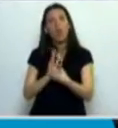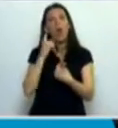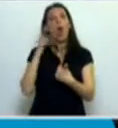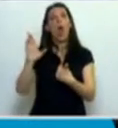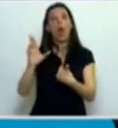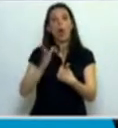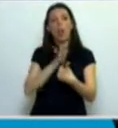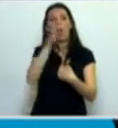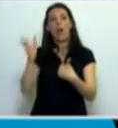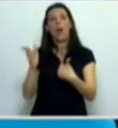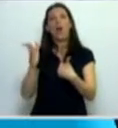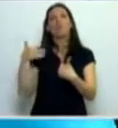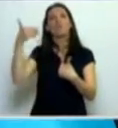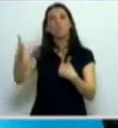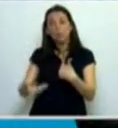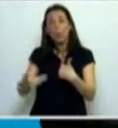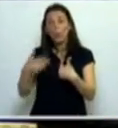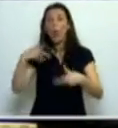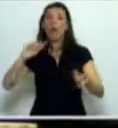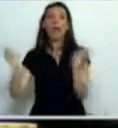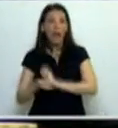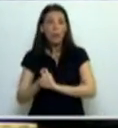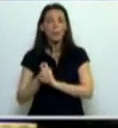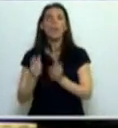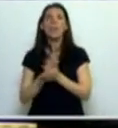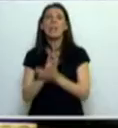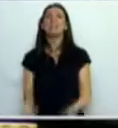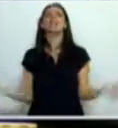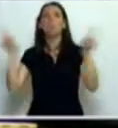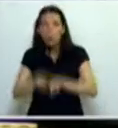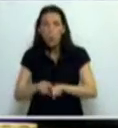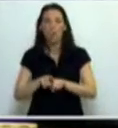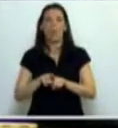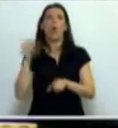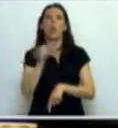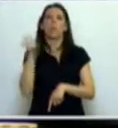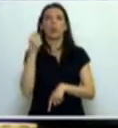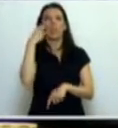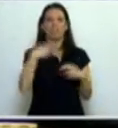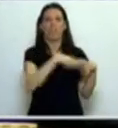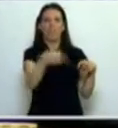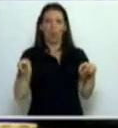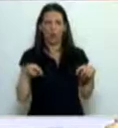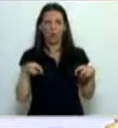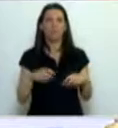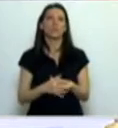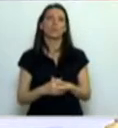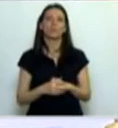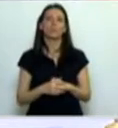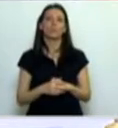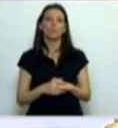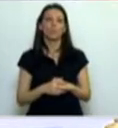cuestiones se enmenden y que se recupere el papel del Congreso en el control y